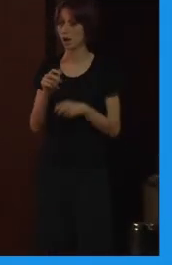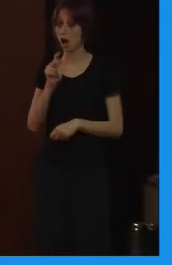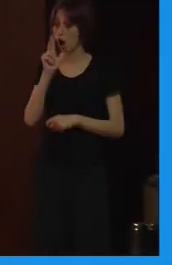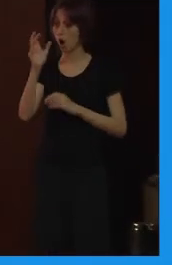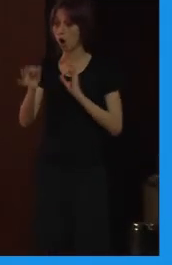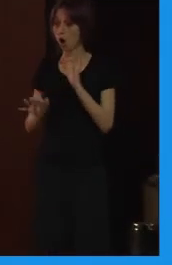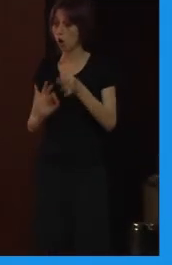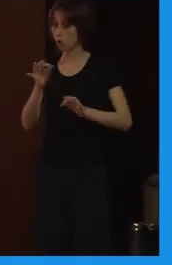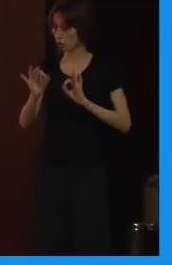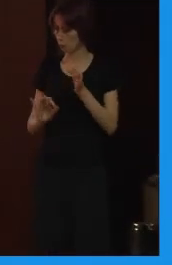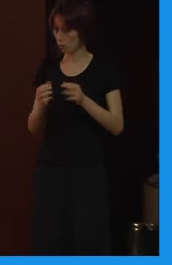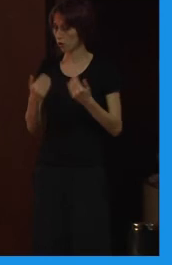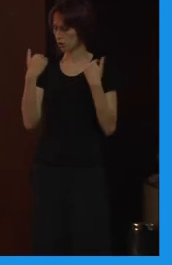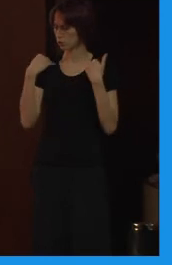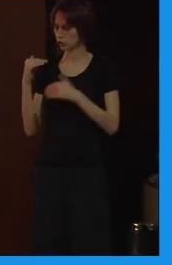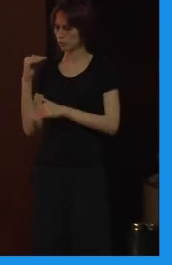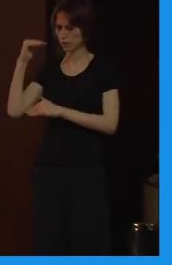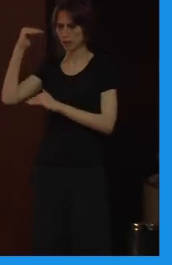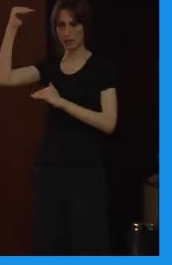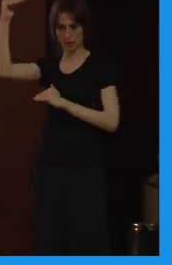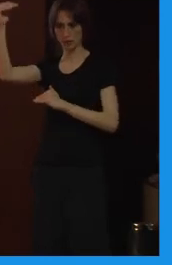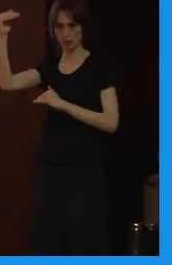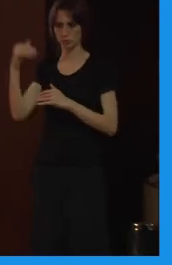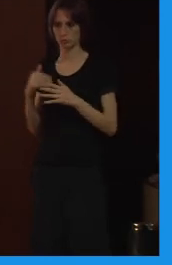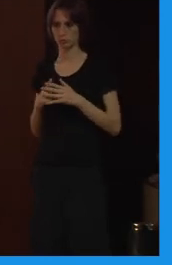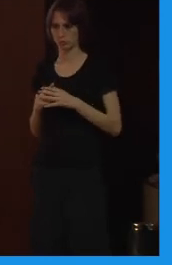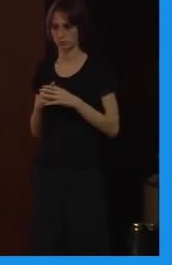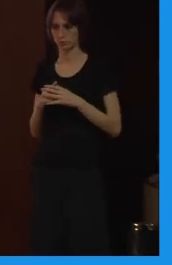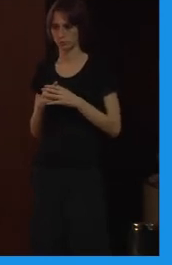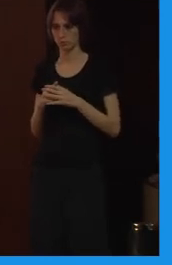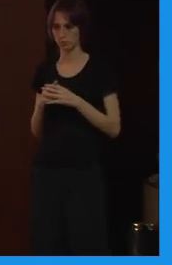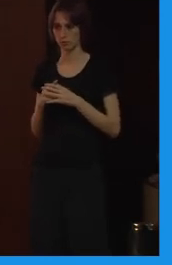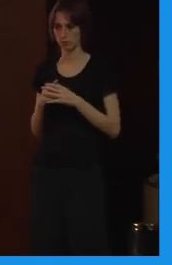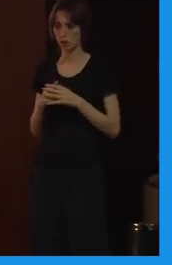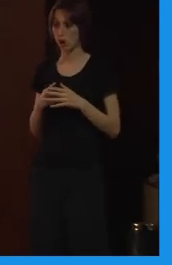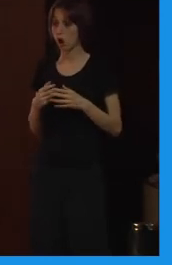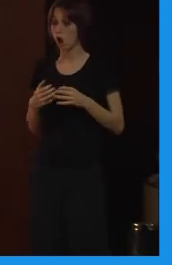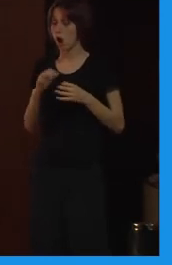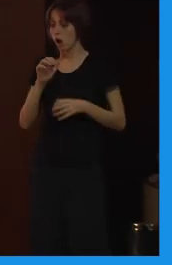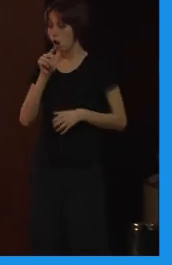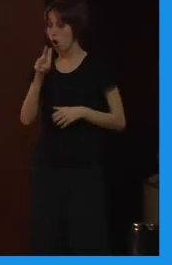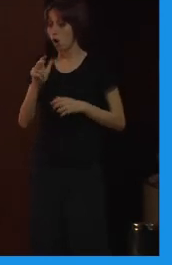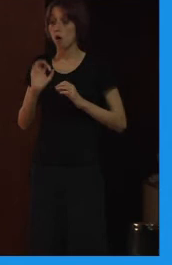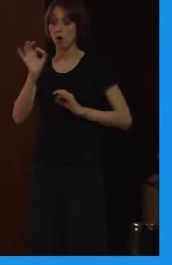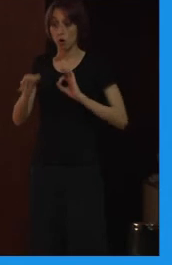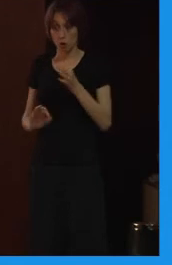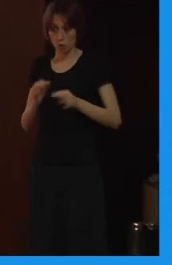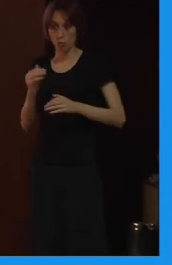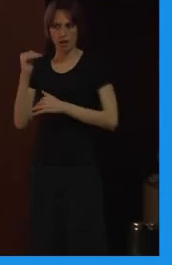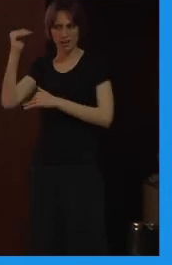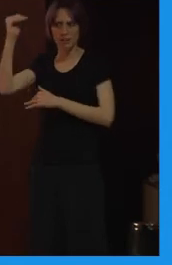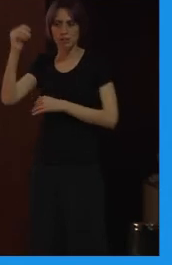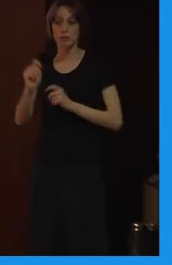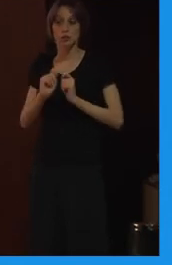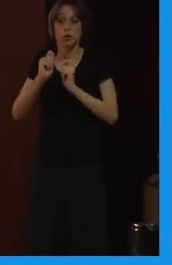La hormona del crecimiento antiguamente solo se sustituía a los niños que tenían un déficit de hormona de crecimiento.